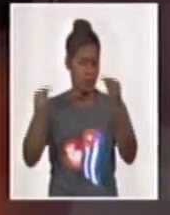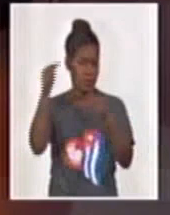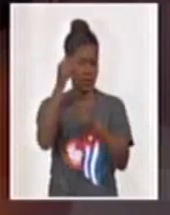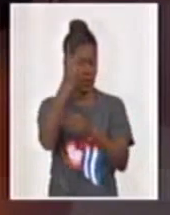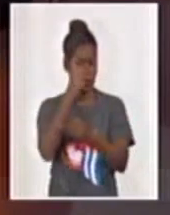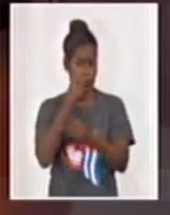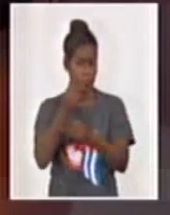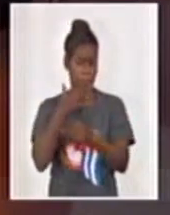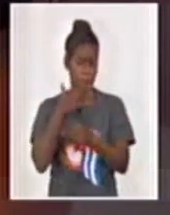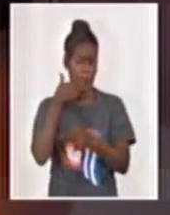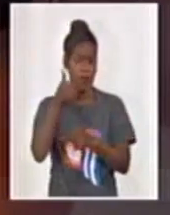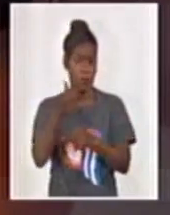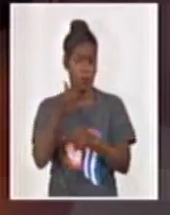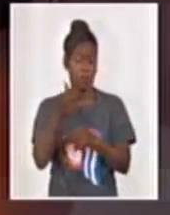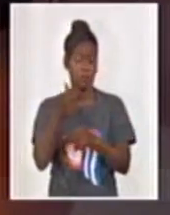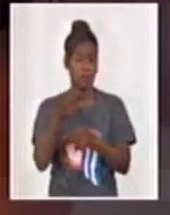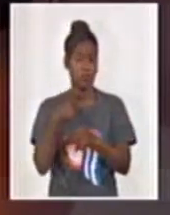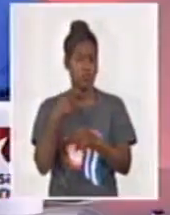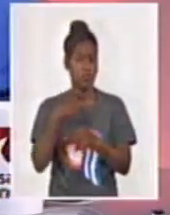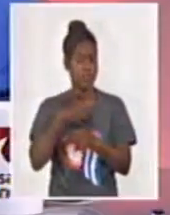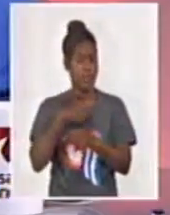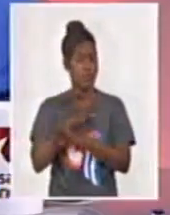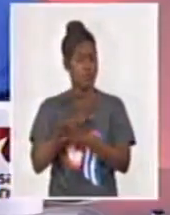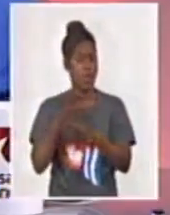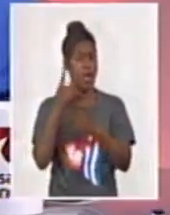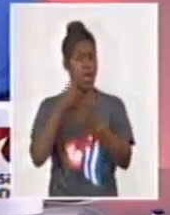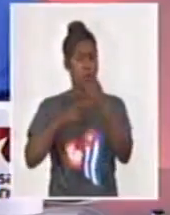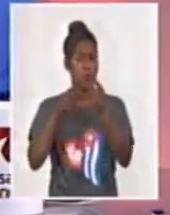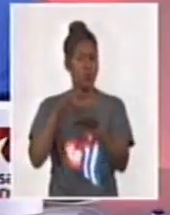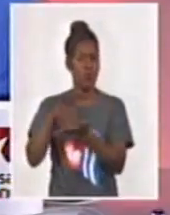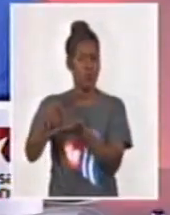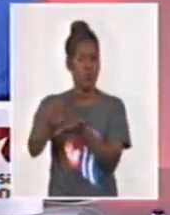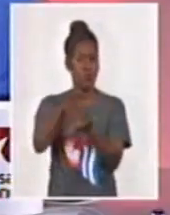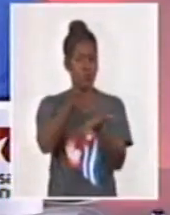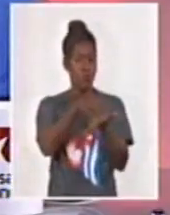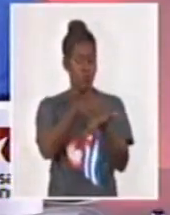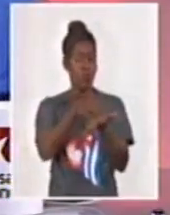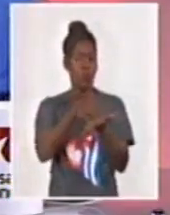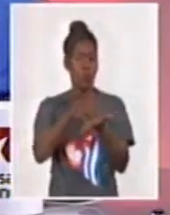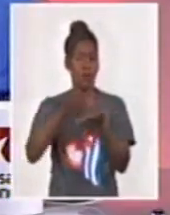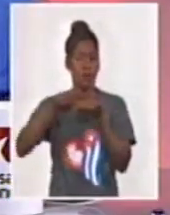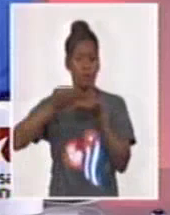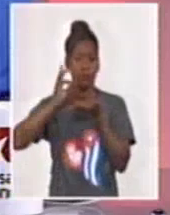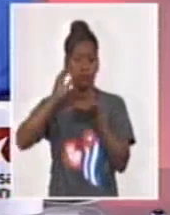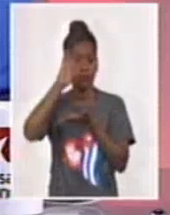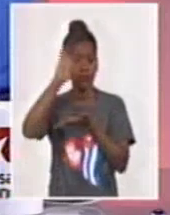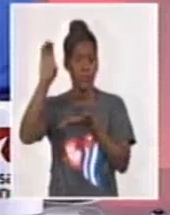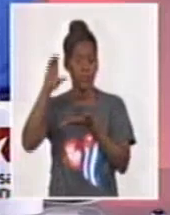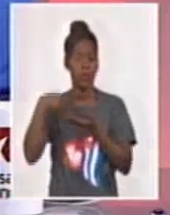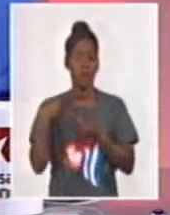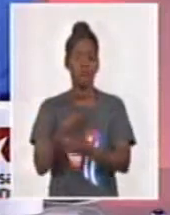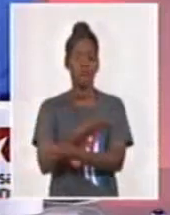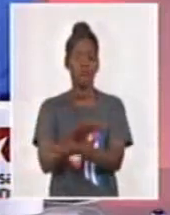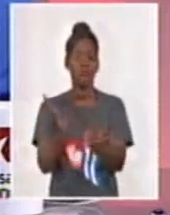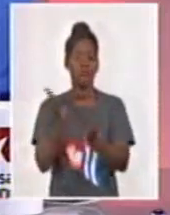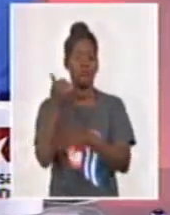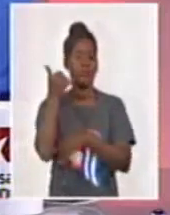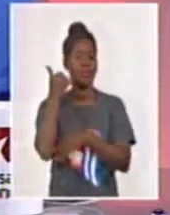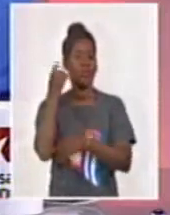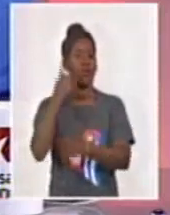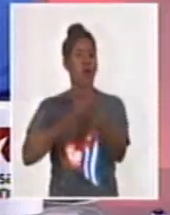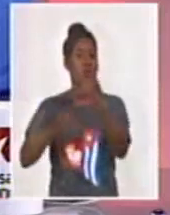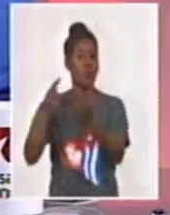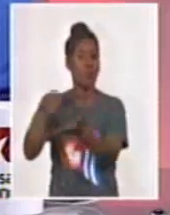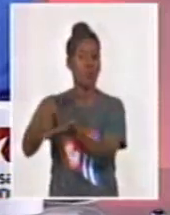ello se han habilitado teléfonos en todas las unidades, teléfonos que son públicos, o sea, que son visibles para toda